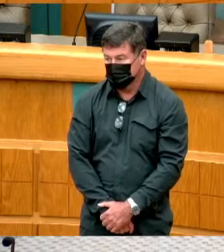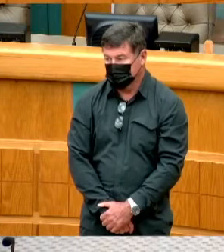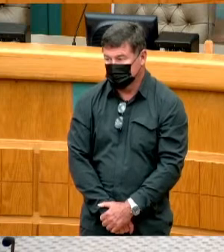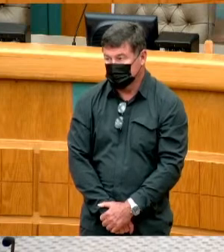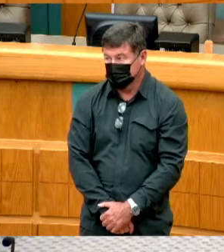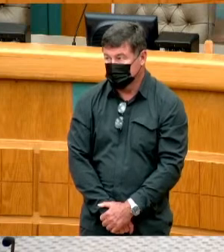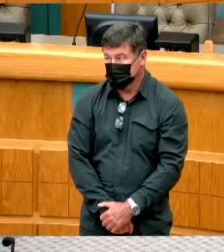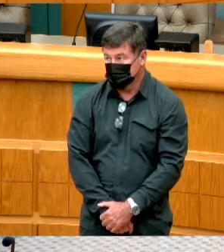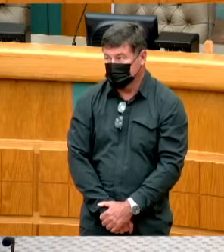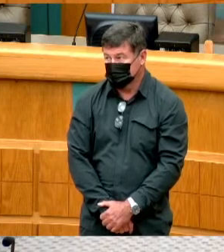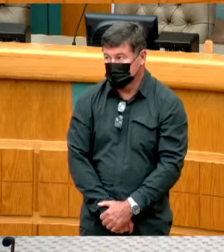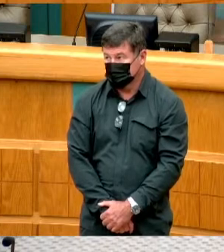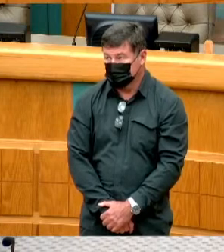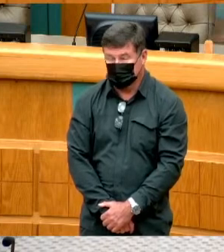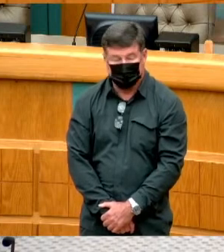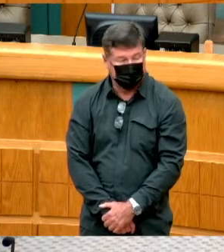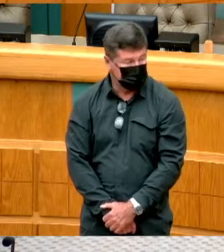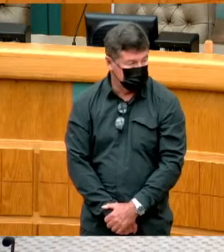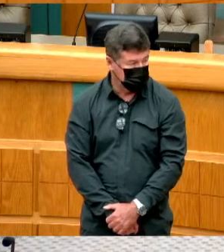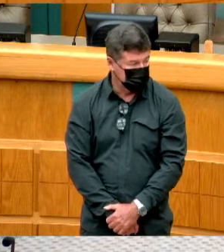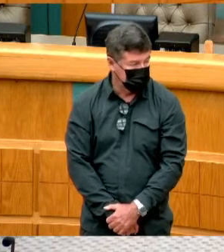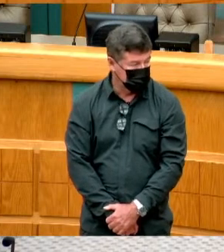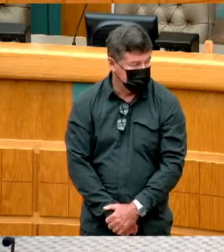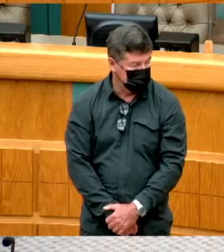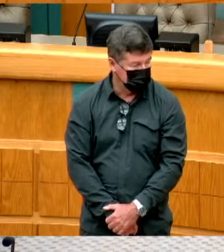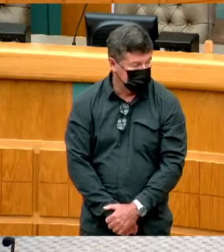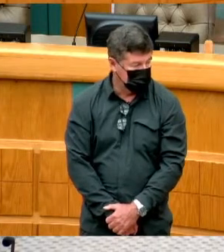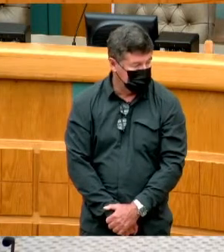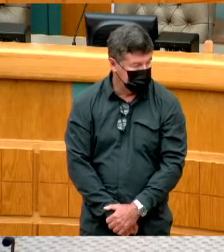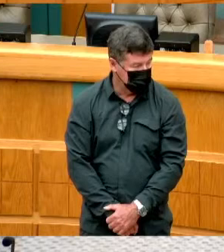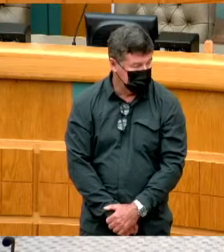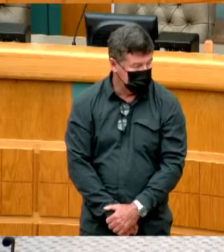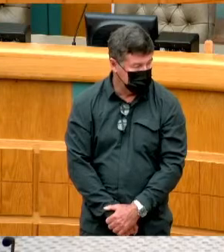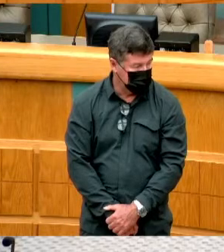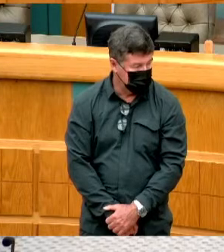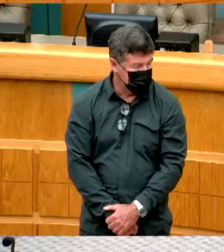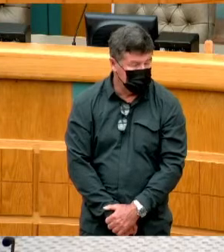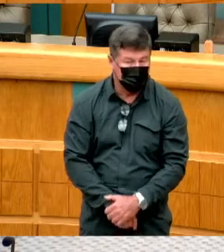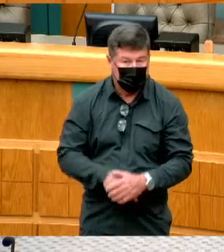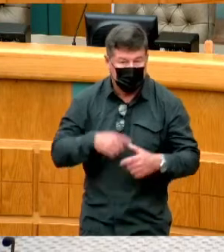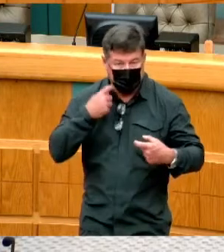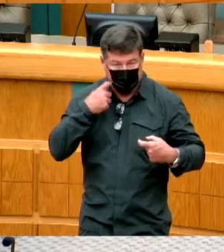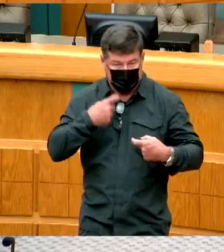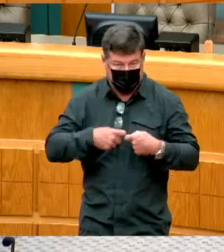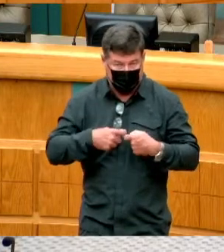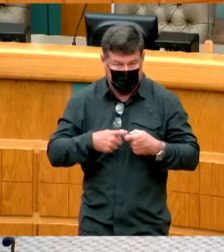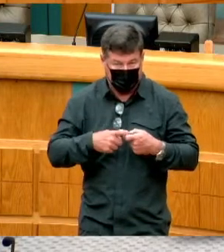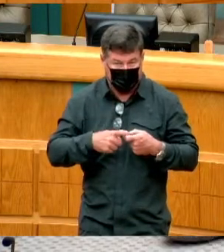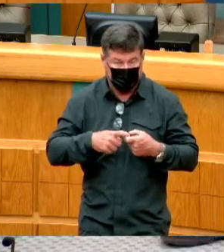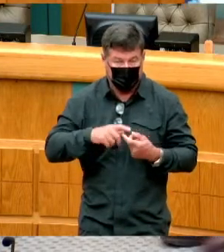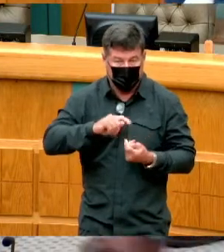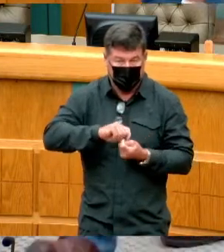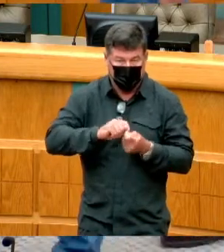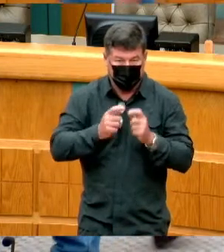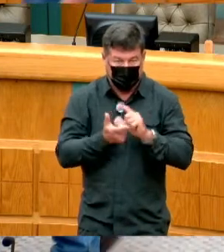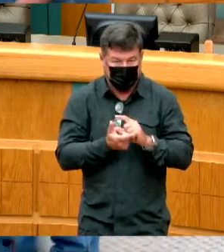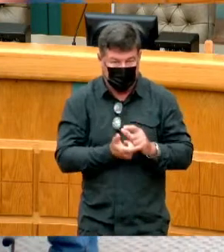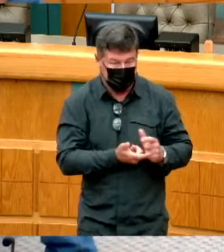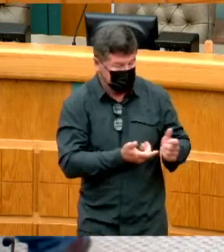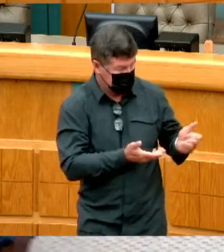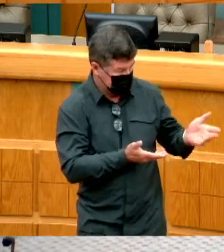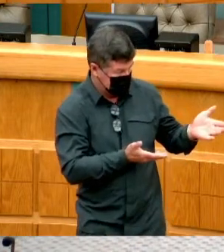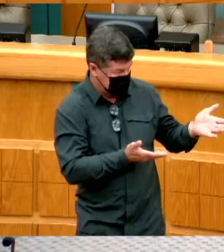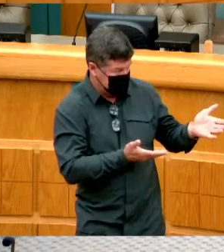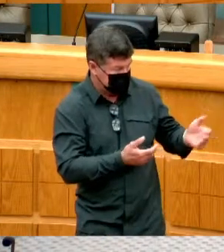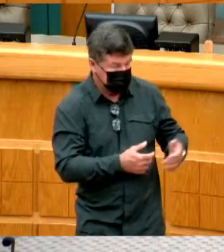la fecha y hora de la clínica para la segunda dosis. Les recordamos que la administración de las vacunas está yendo por fases. Comenzó con la fase 1A,